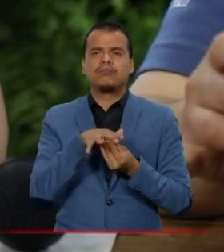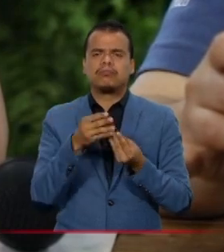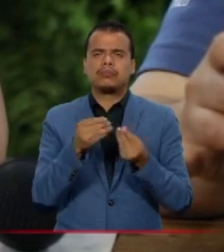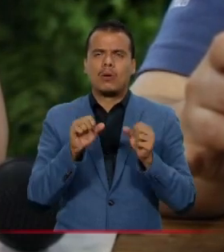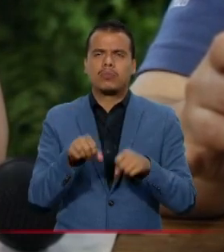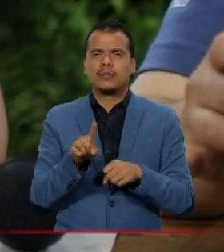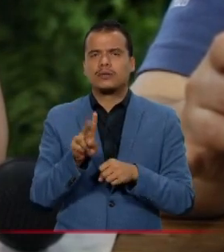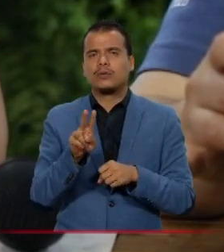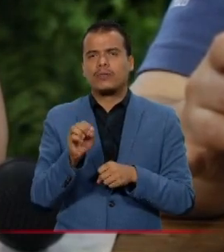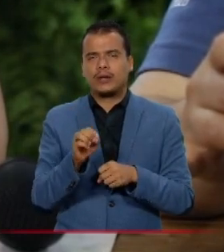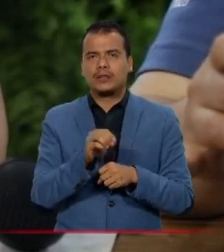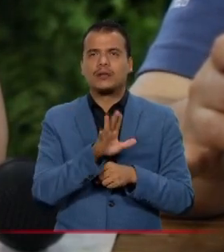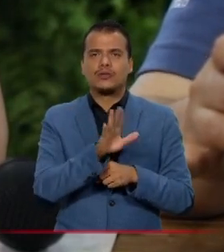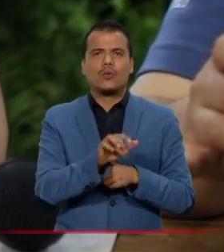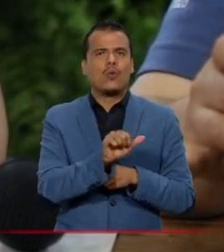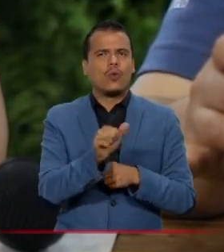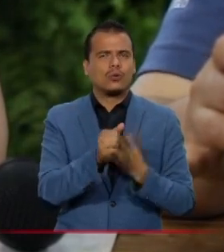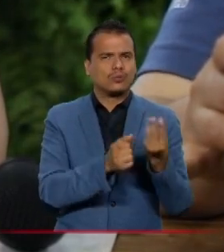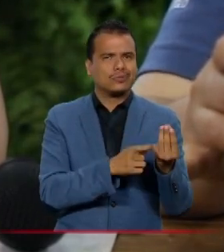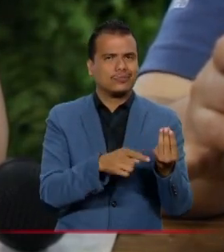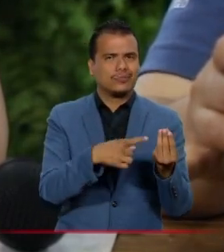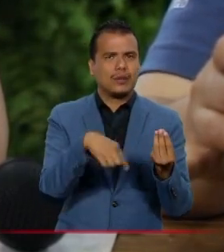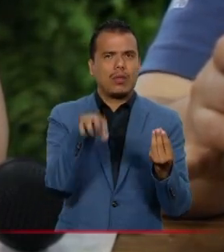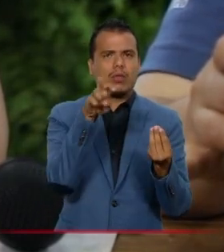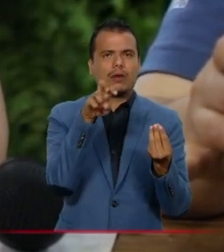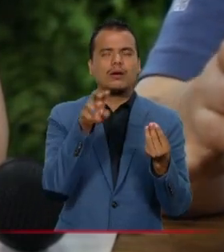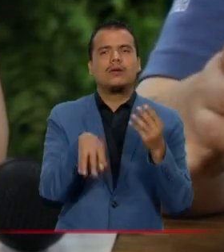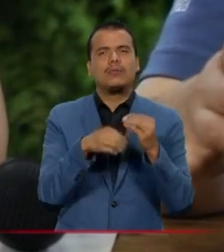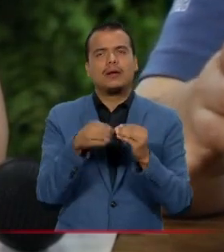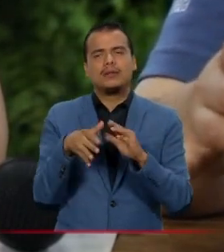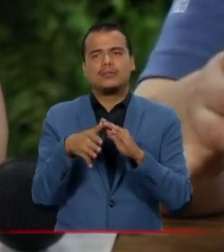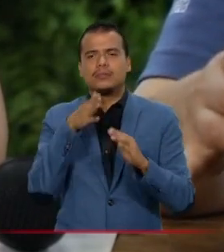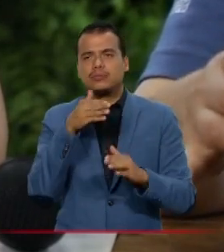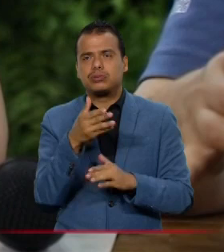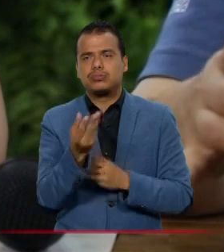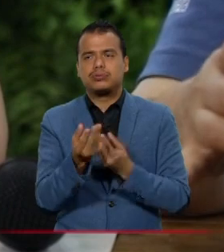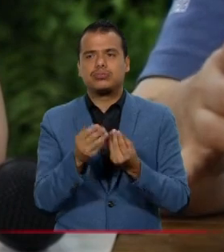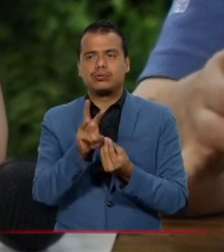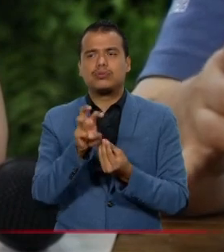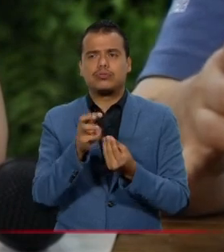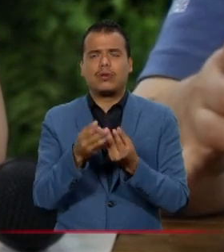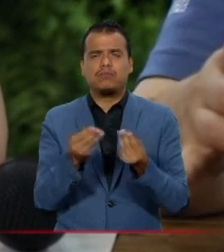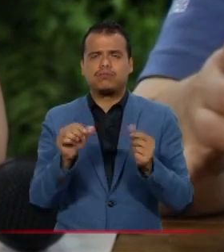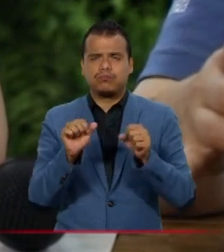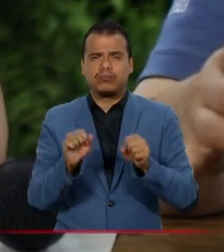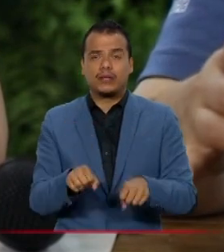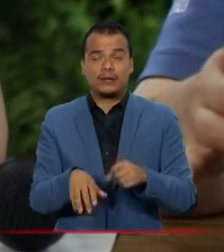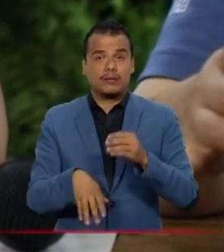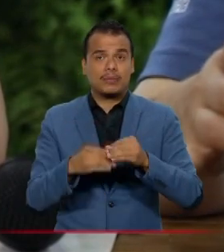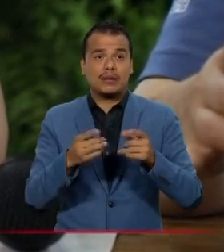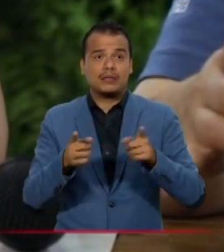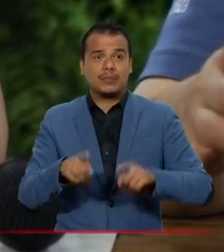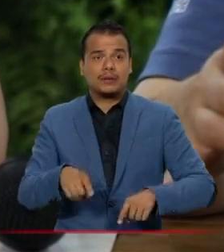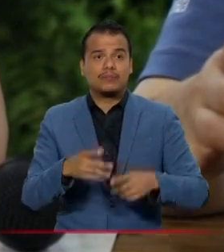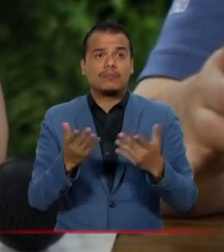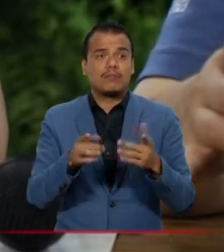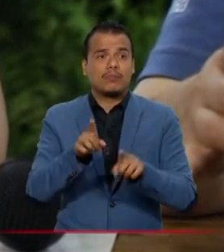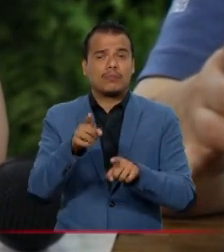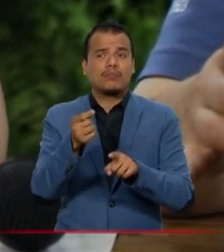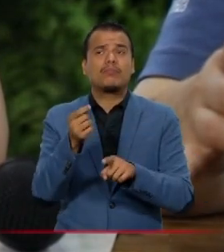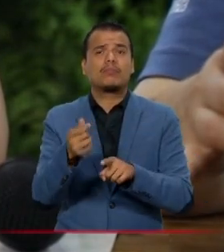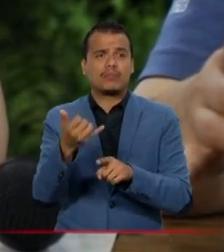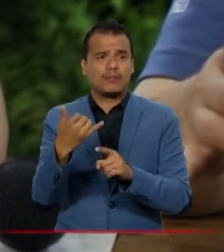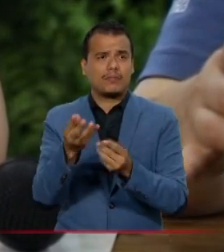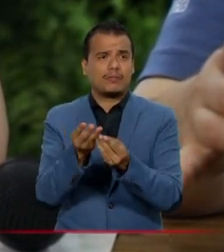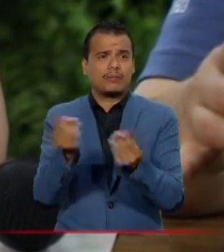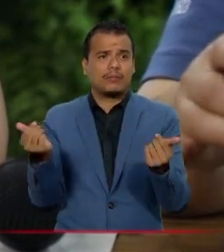8 peces. Esto sin contar con el número de especies vegetales y animales que se encuentran al borde de la extinción y que